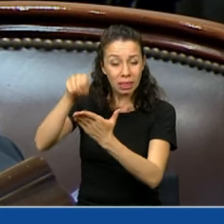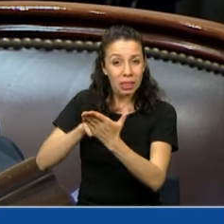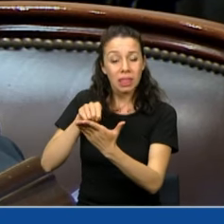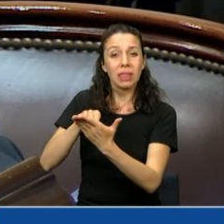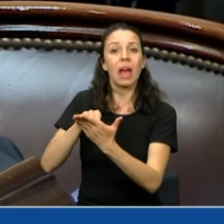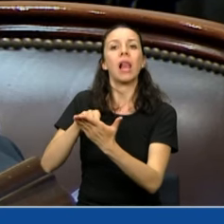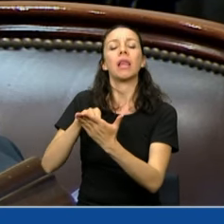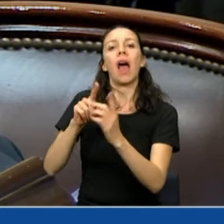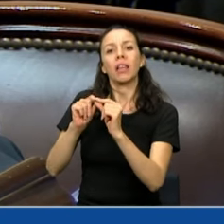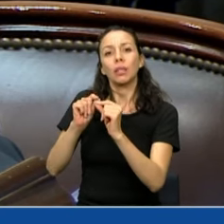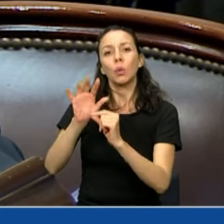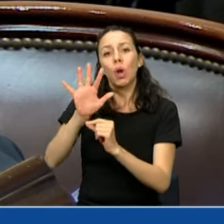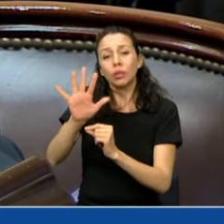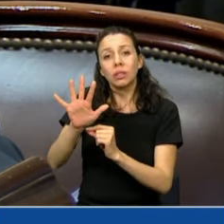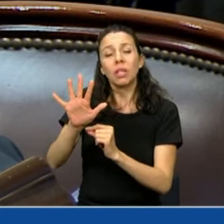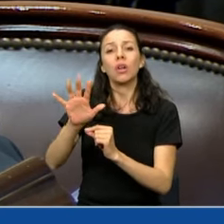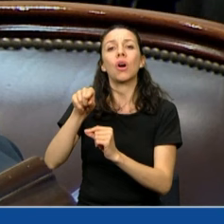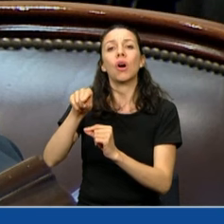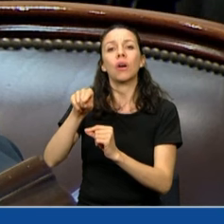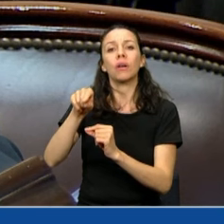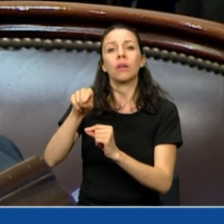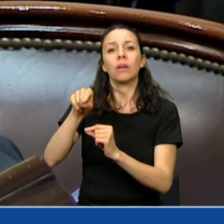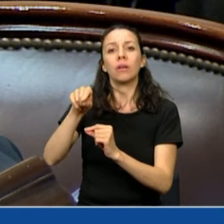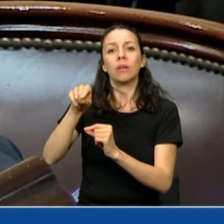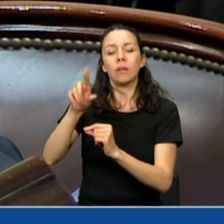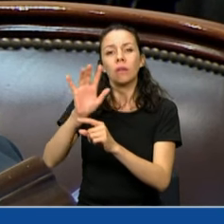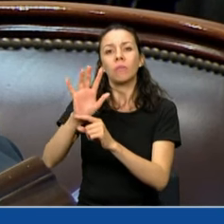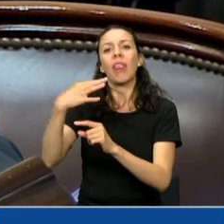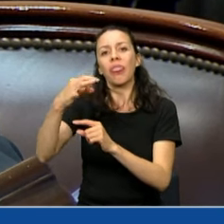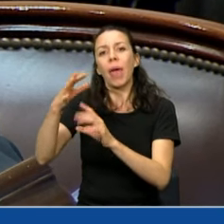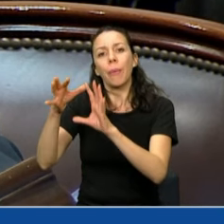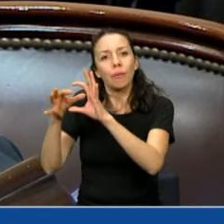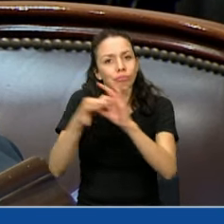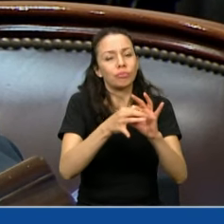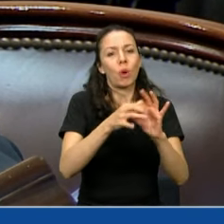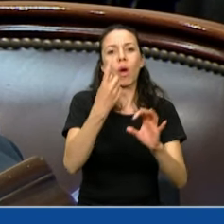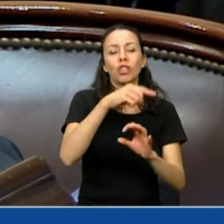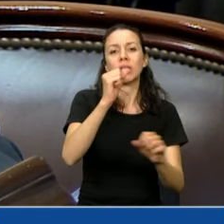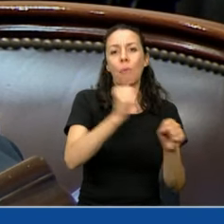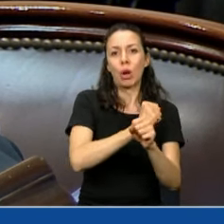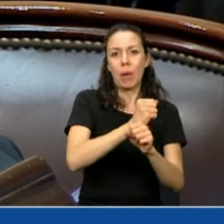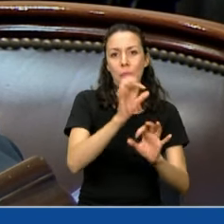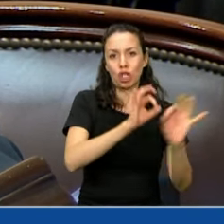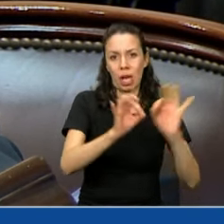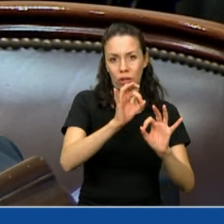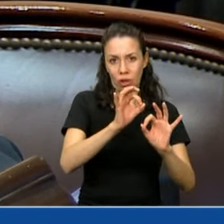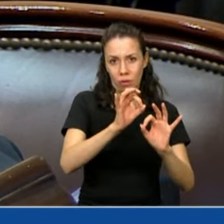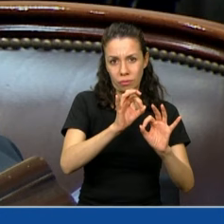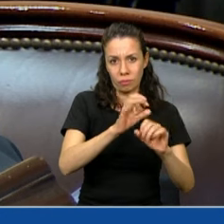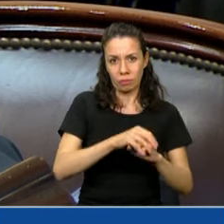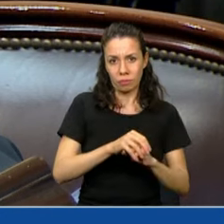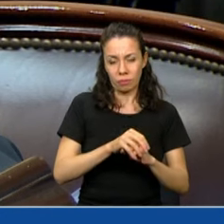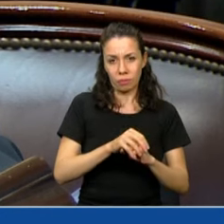contemplado en el artículo quinto considerado al admitirse el proyecto punto continúa